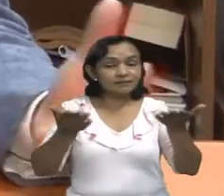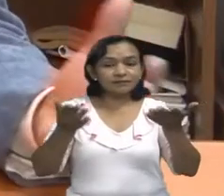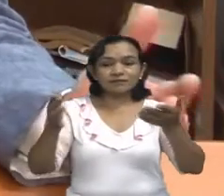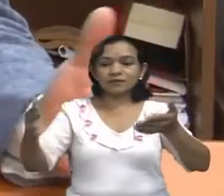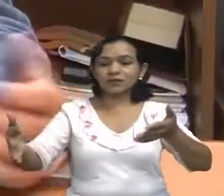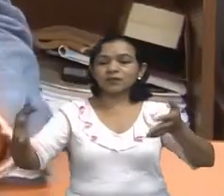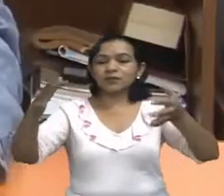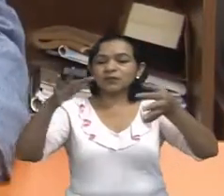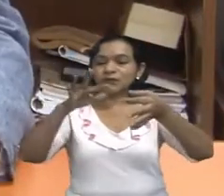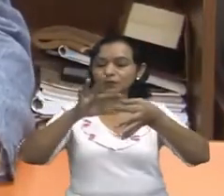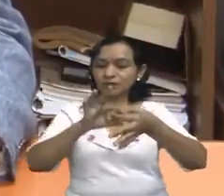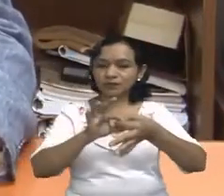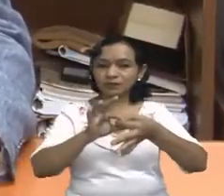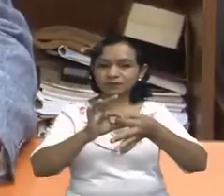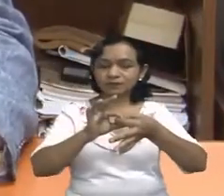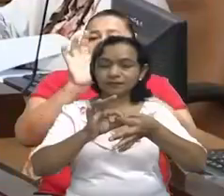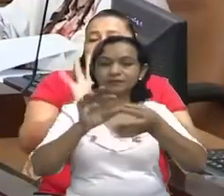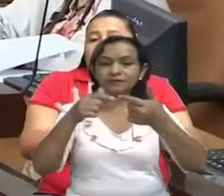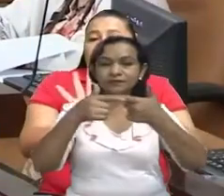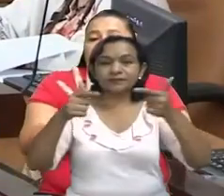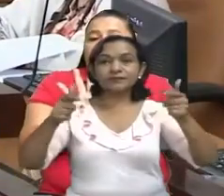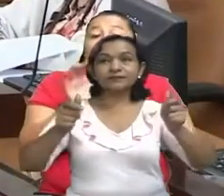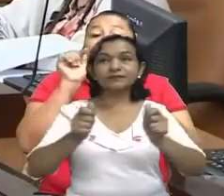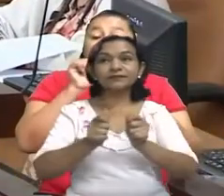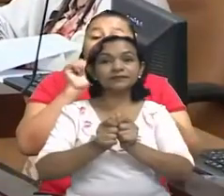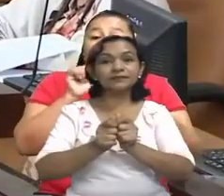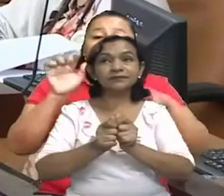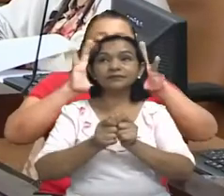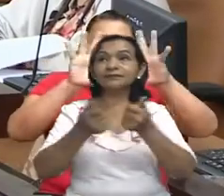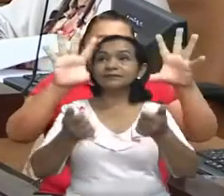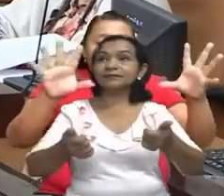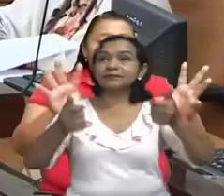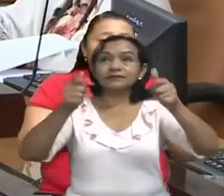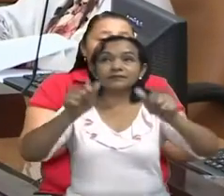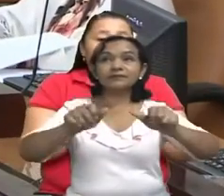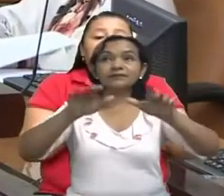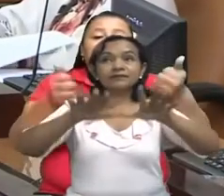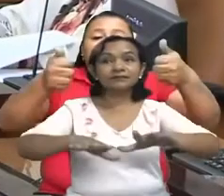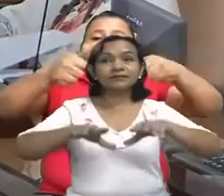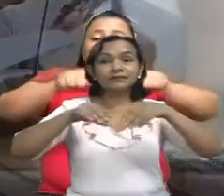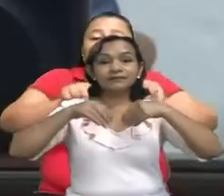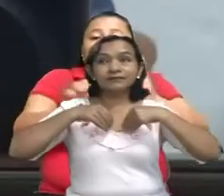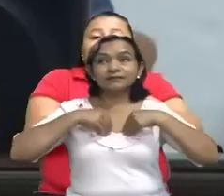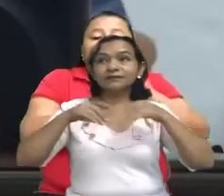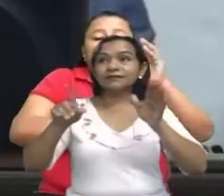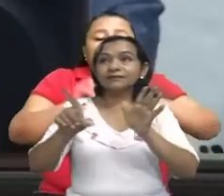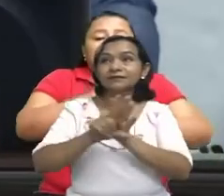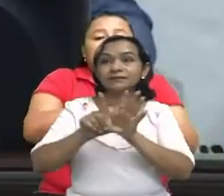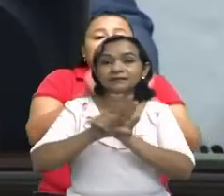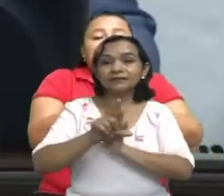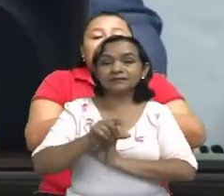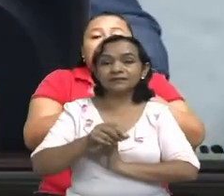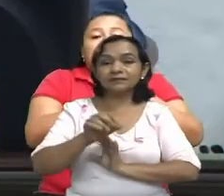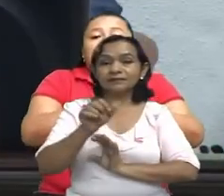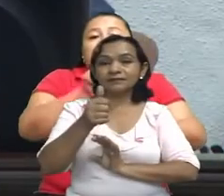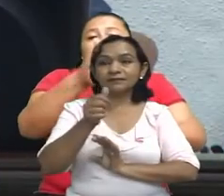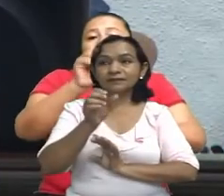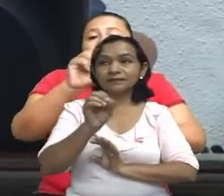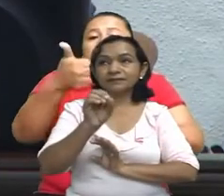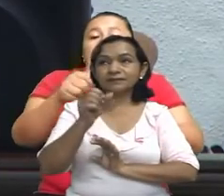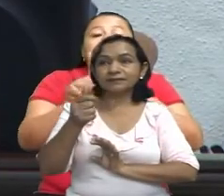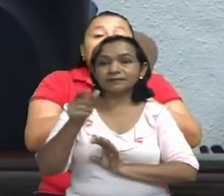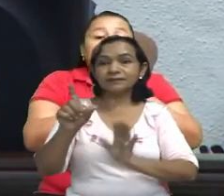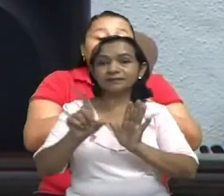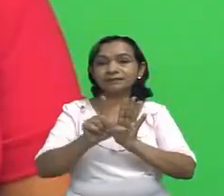completaban, digamos, el colectivo. Y con él se aprueba la ley de reforma, la ley 606, ley orgánica del